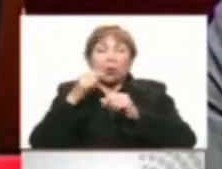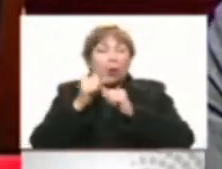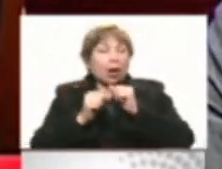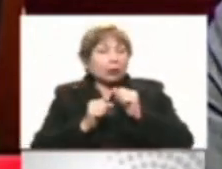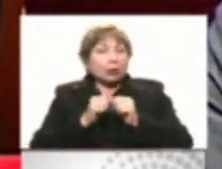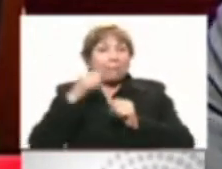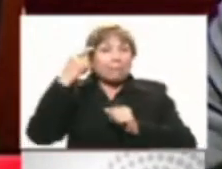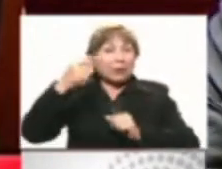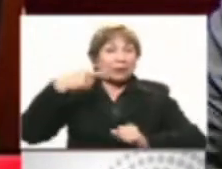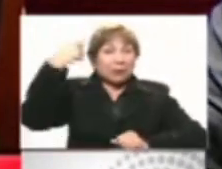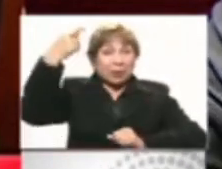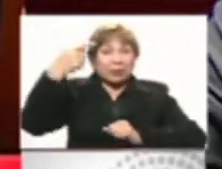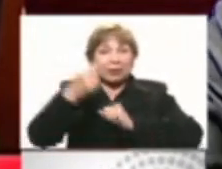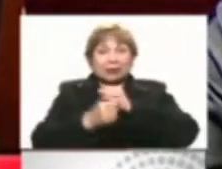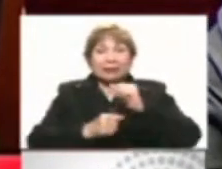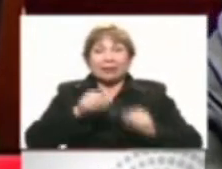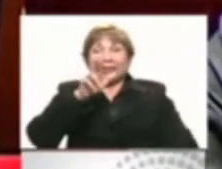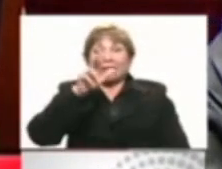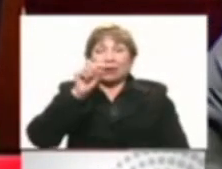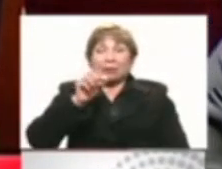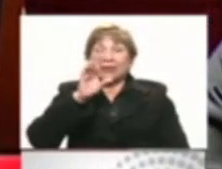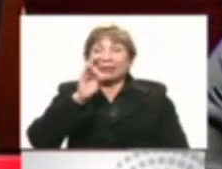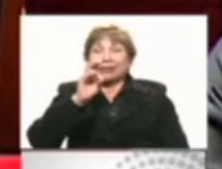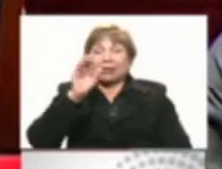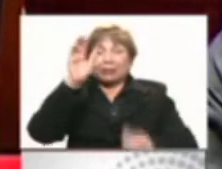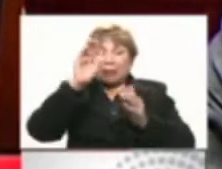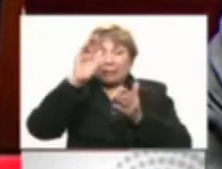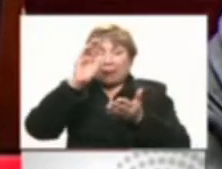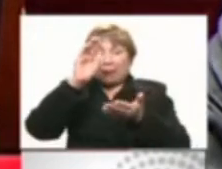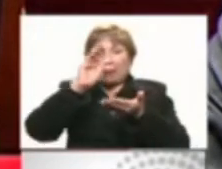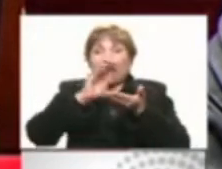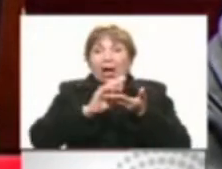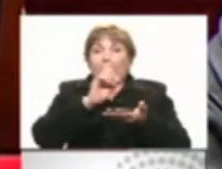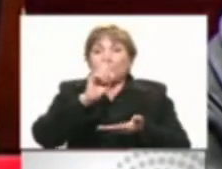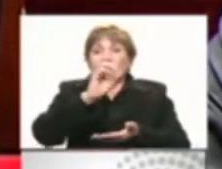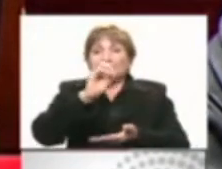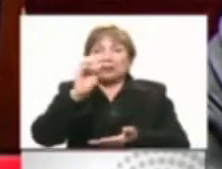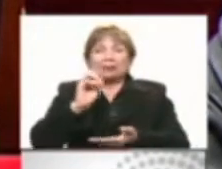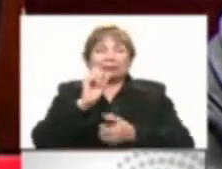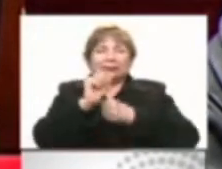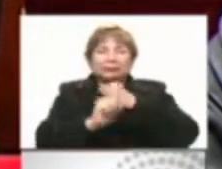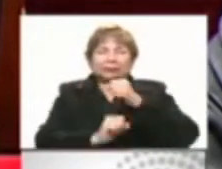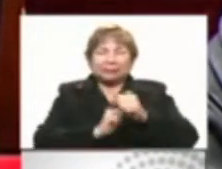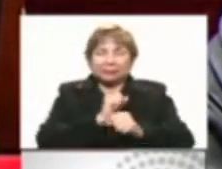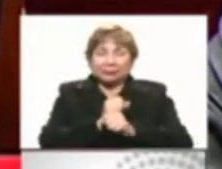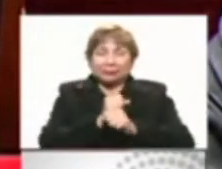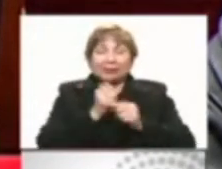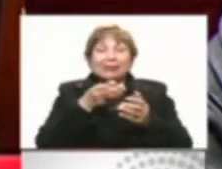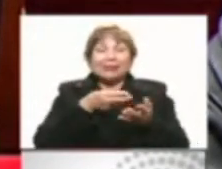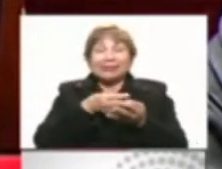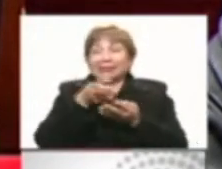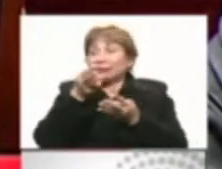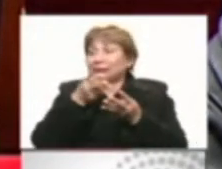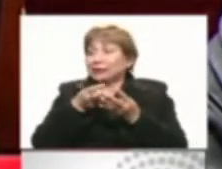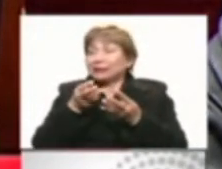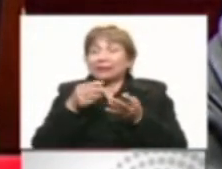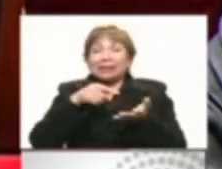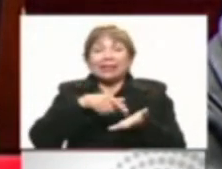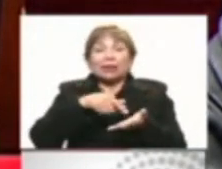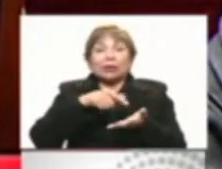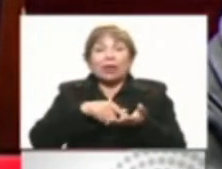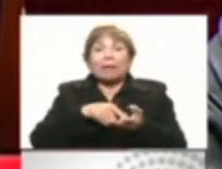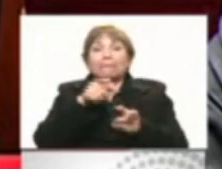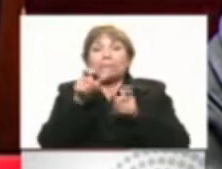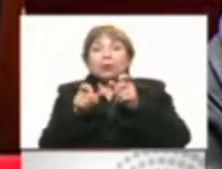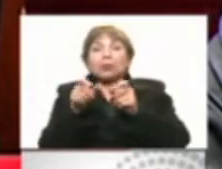El próximo año el déficit va a ser 3,7 y va a ir reduciéndose en 1% todos los años. De esta manera se mantiene la deuda pública